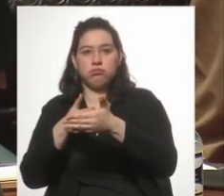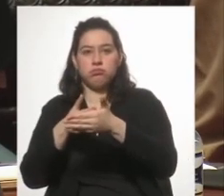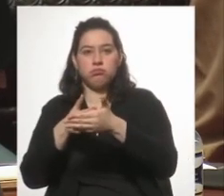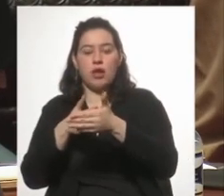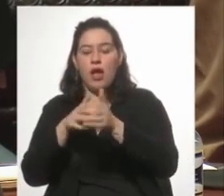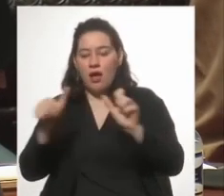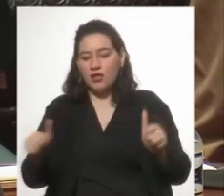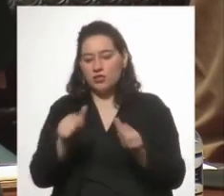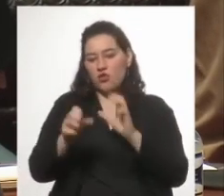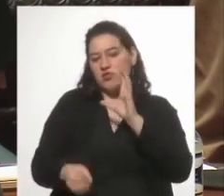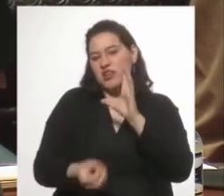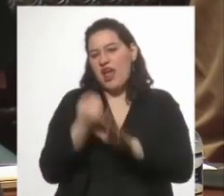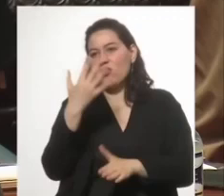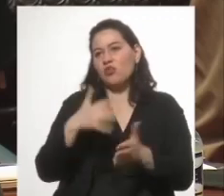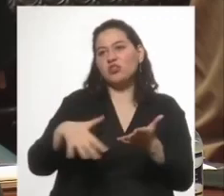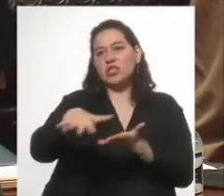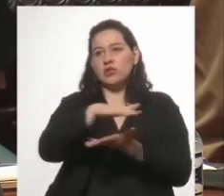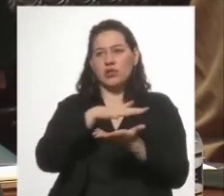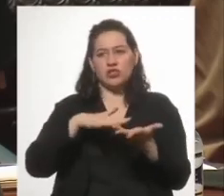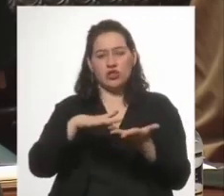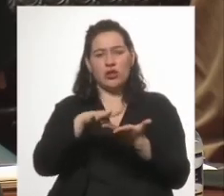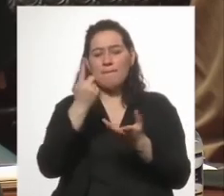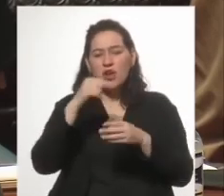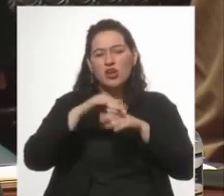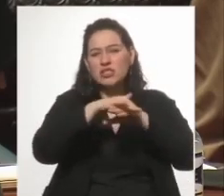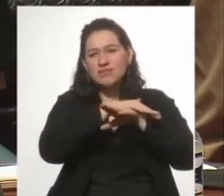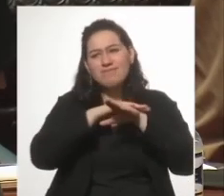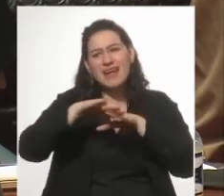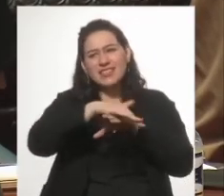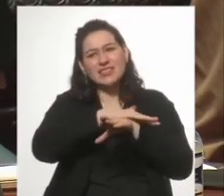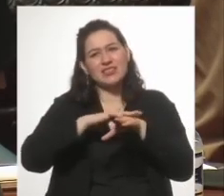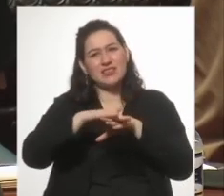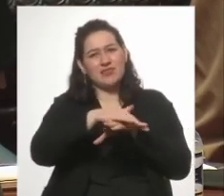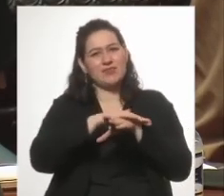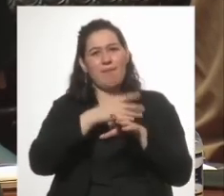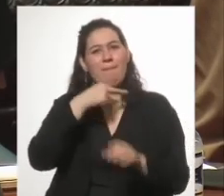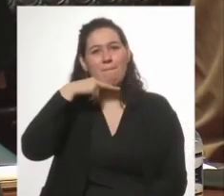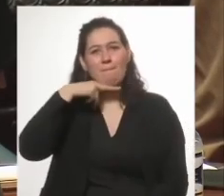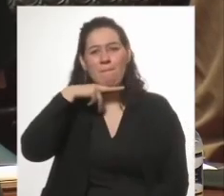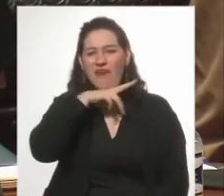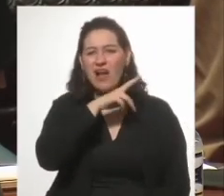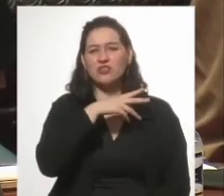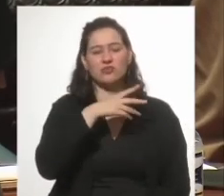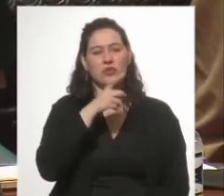causas desde bases totalmente falaces,